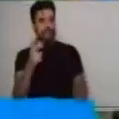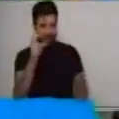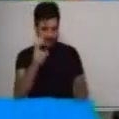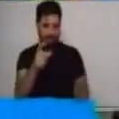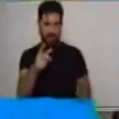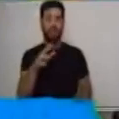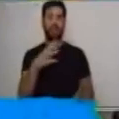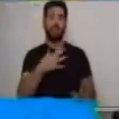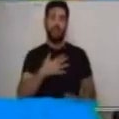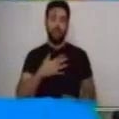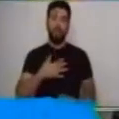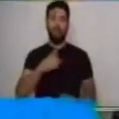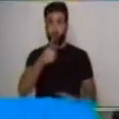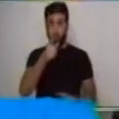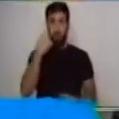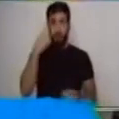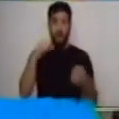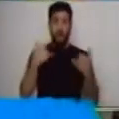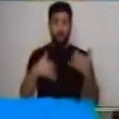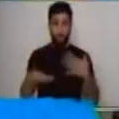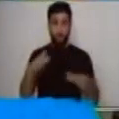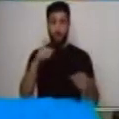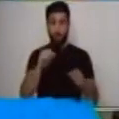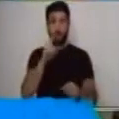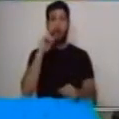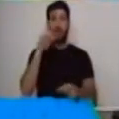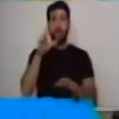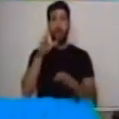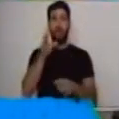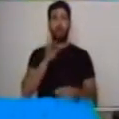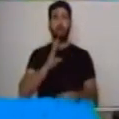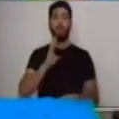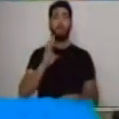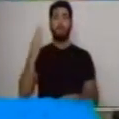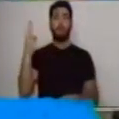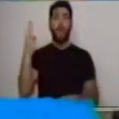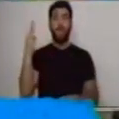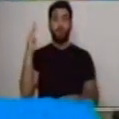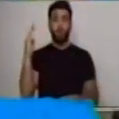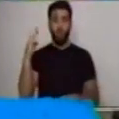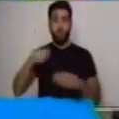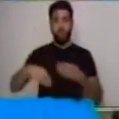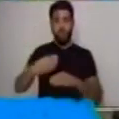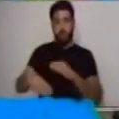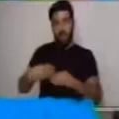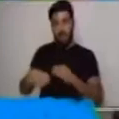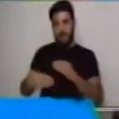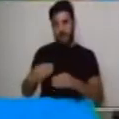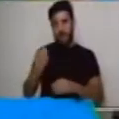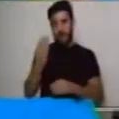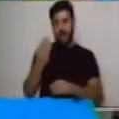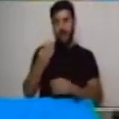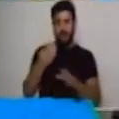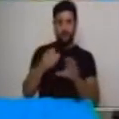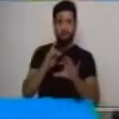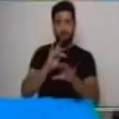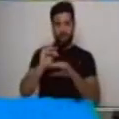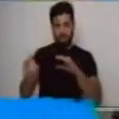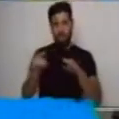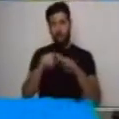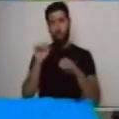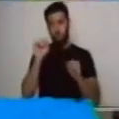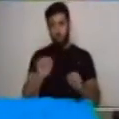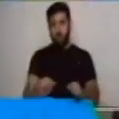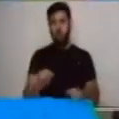un tubo de cartón reciclado de un rollo de papel, como este, o puedes utilizar tu